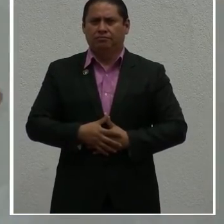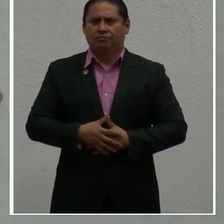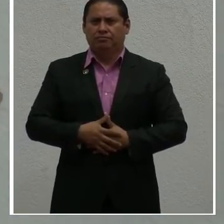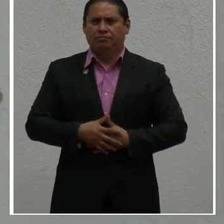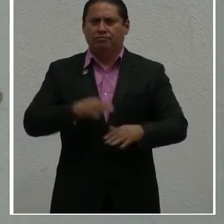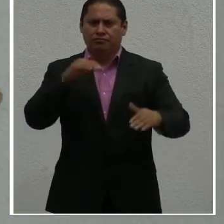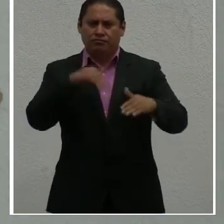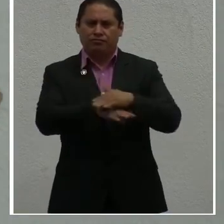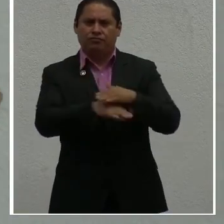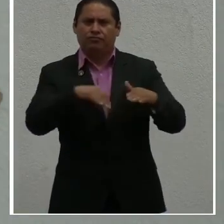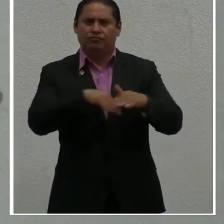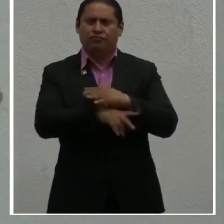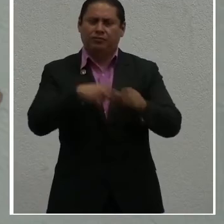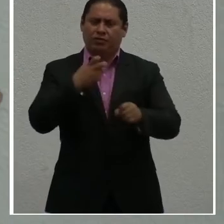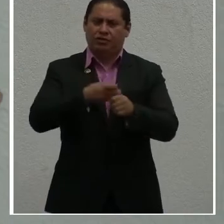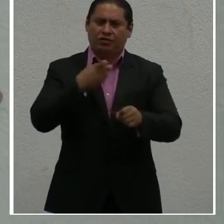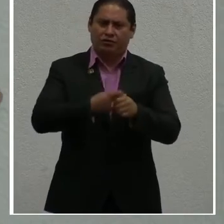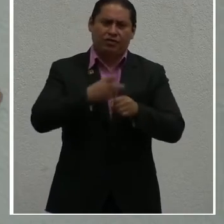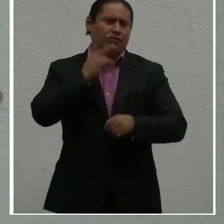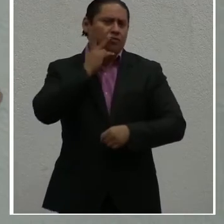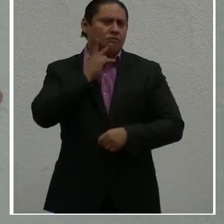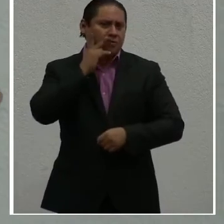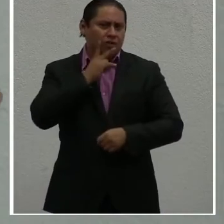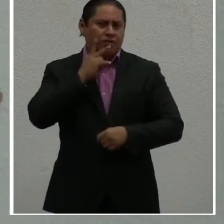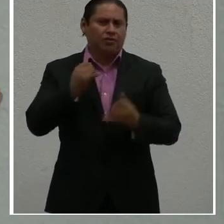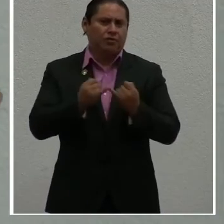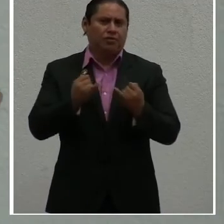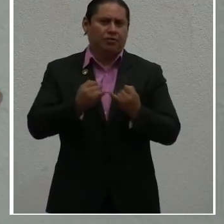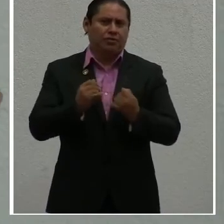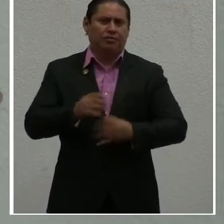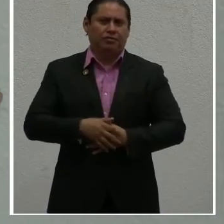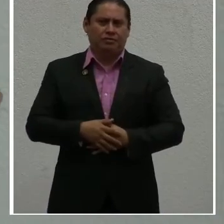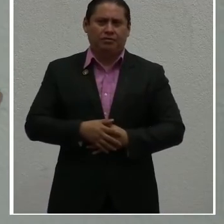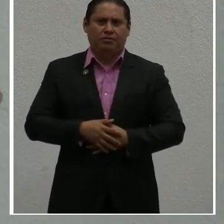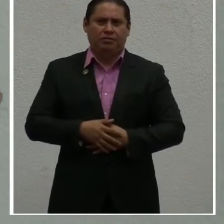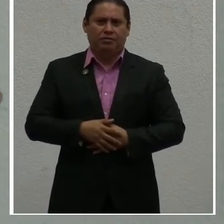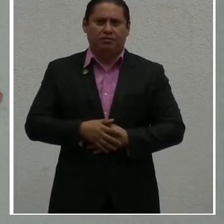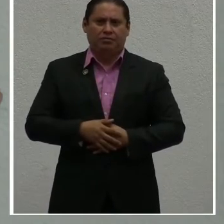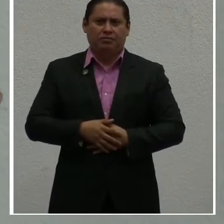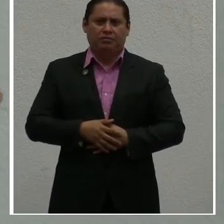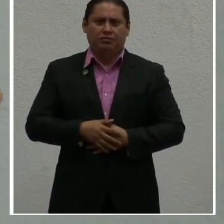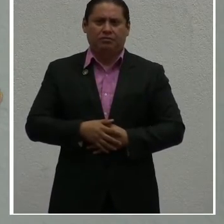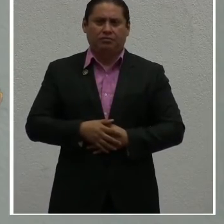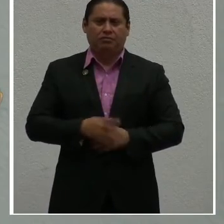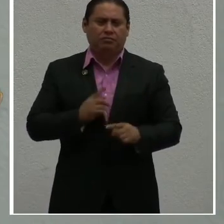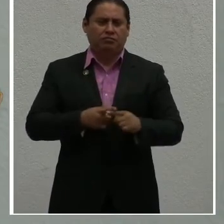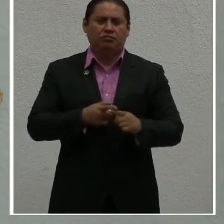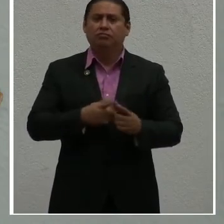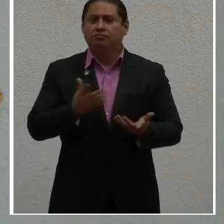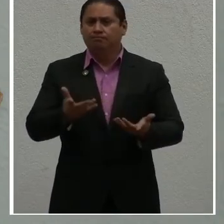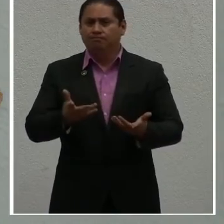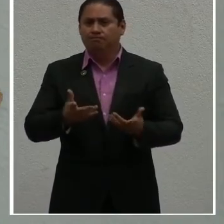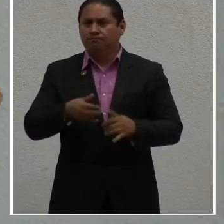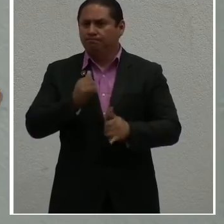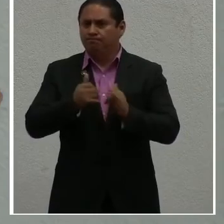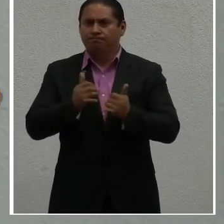de cervezas, vinos y licores. Bueno, si hay quien los consuma, que creo que no muy hay,